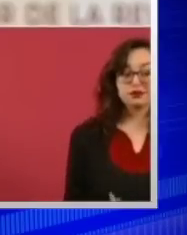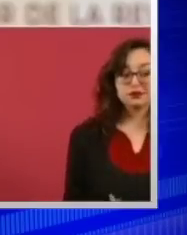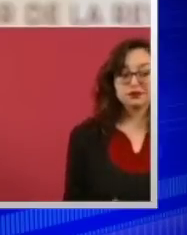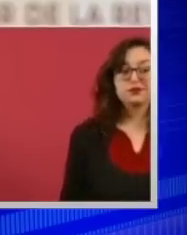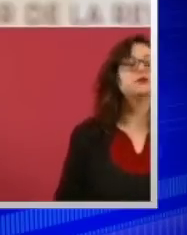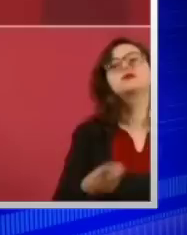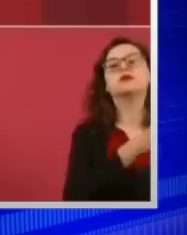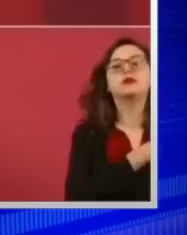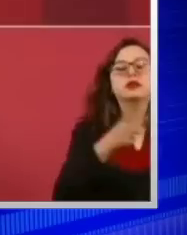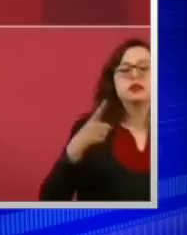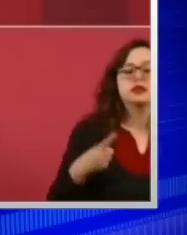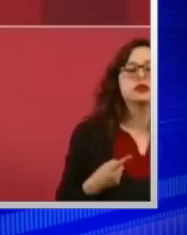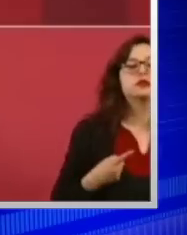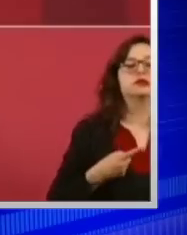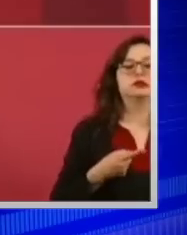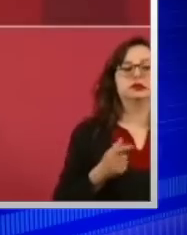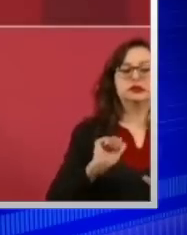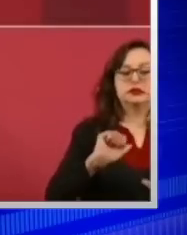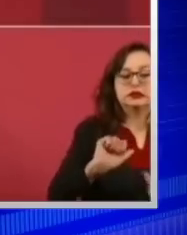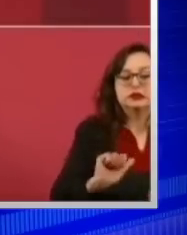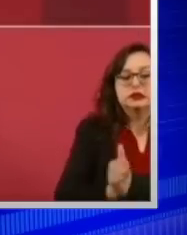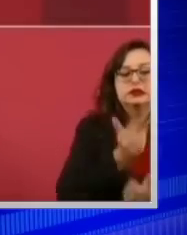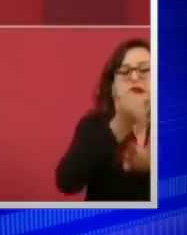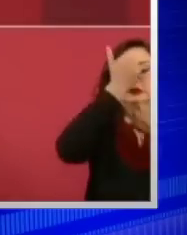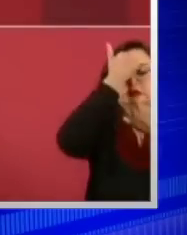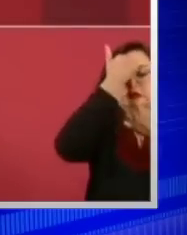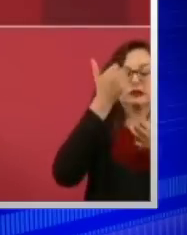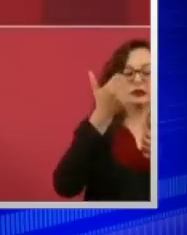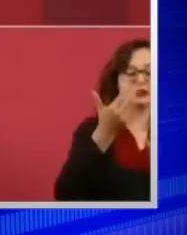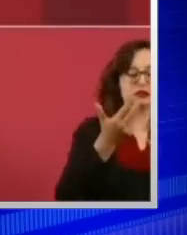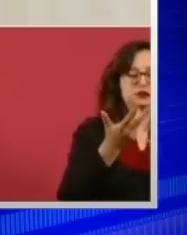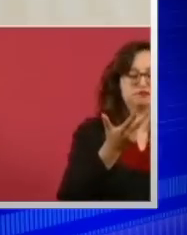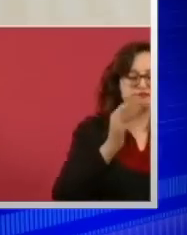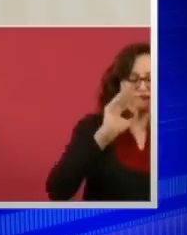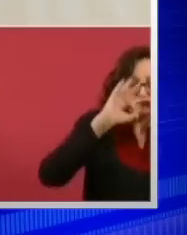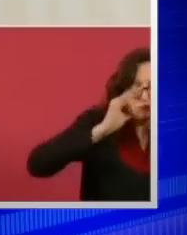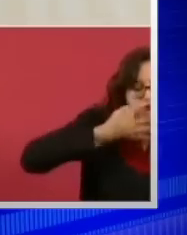y decidir como van